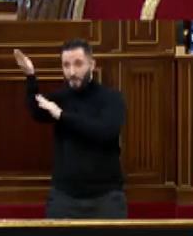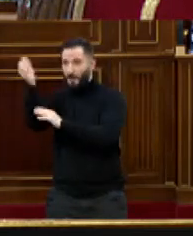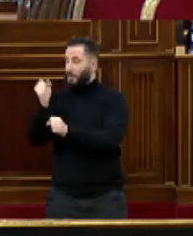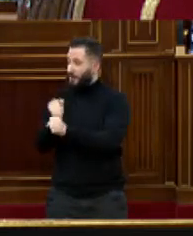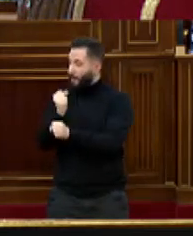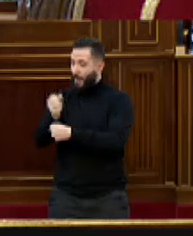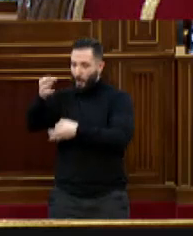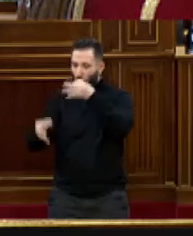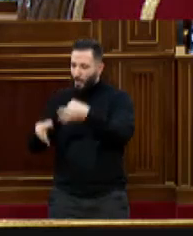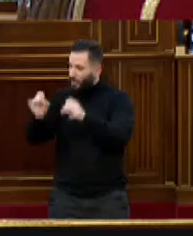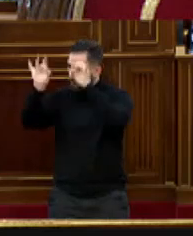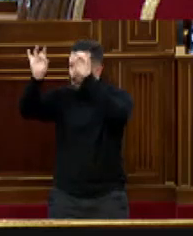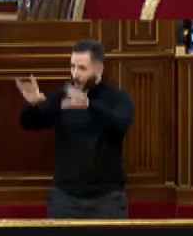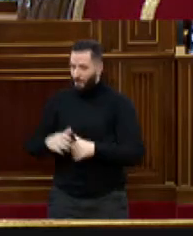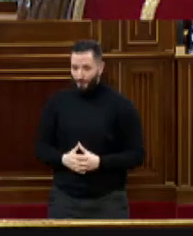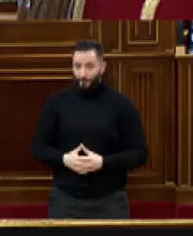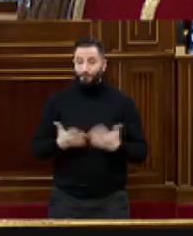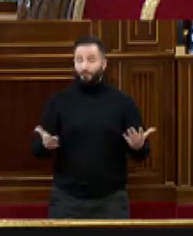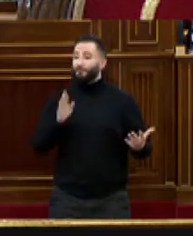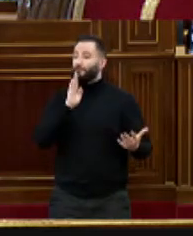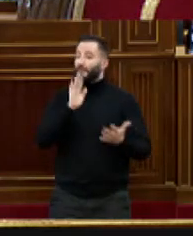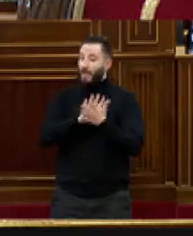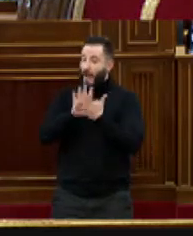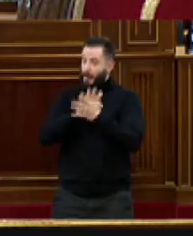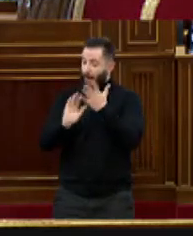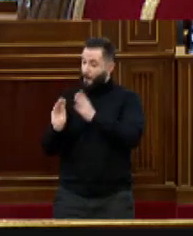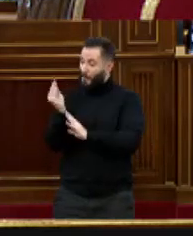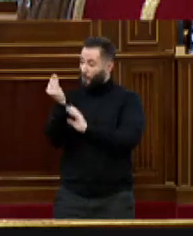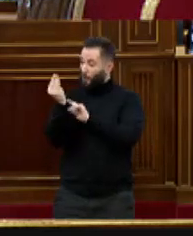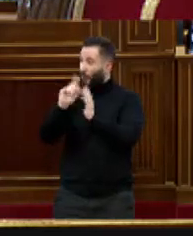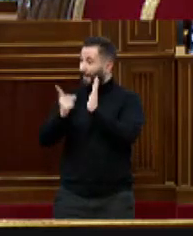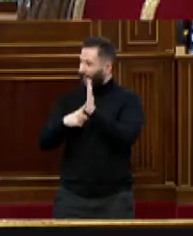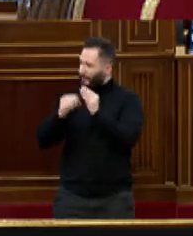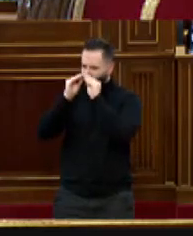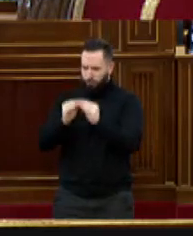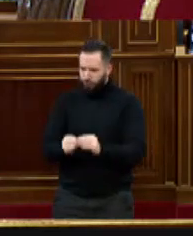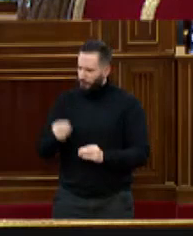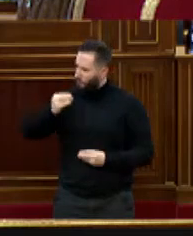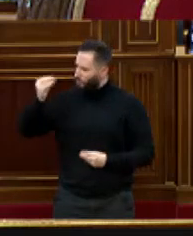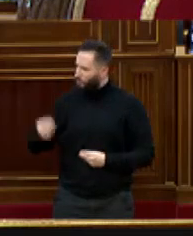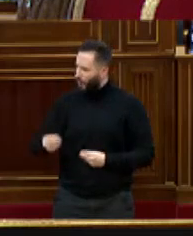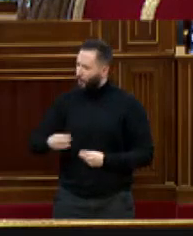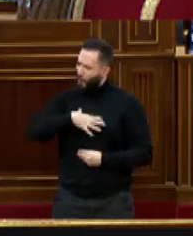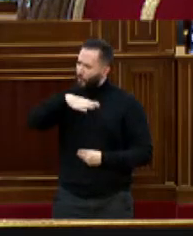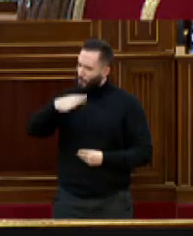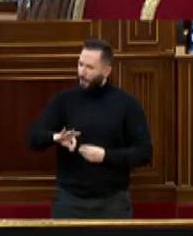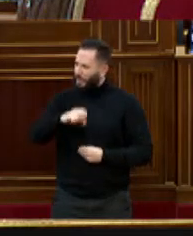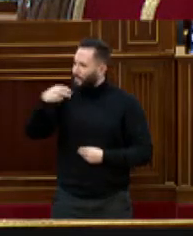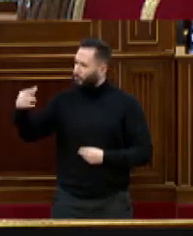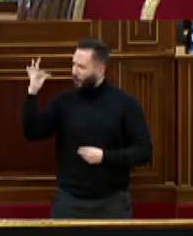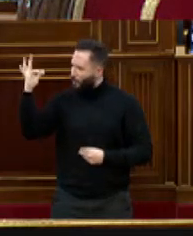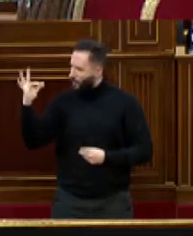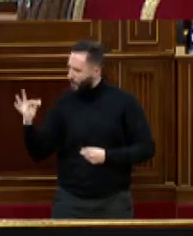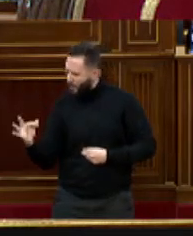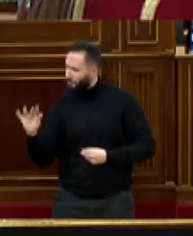jurídicos he dicho que se ha hecho un buen producto legislativo que tiene muchas posibilidades que tenemos la